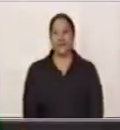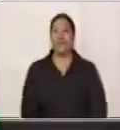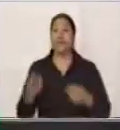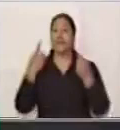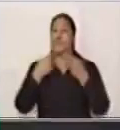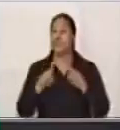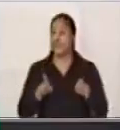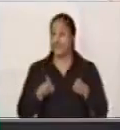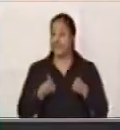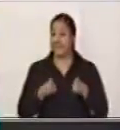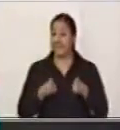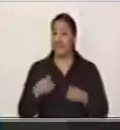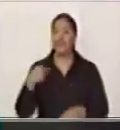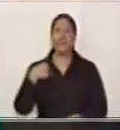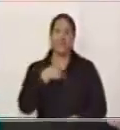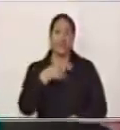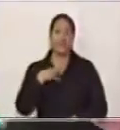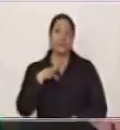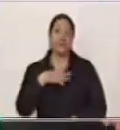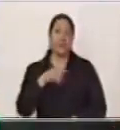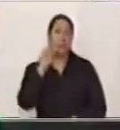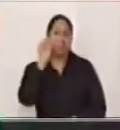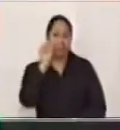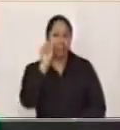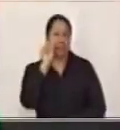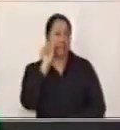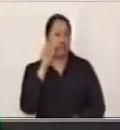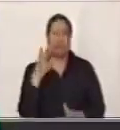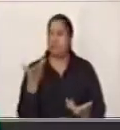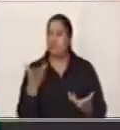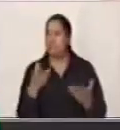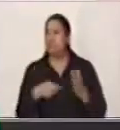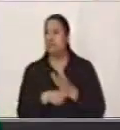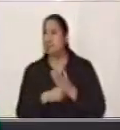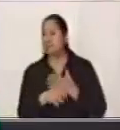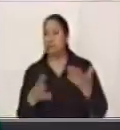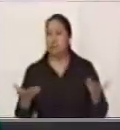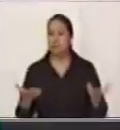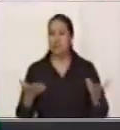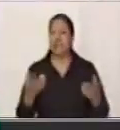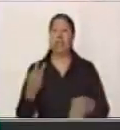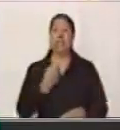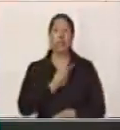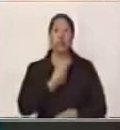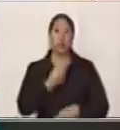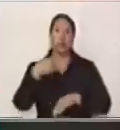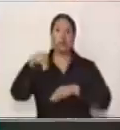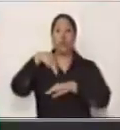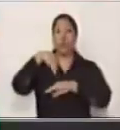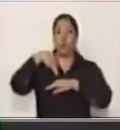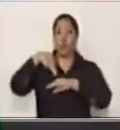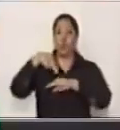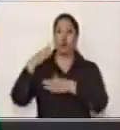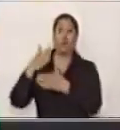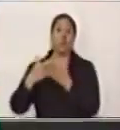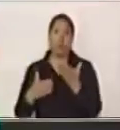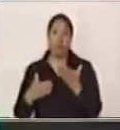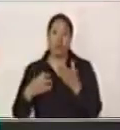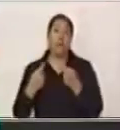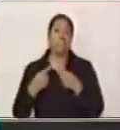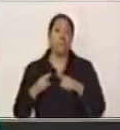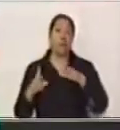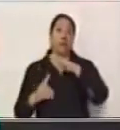Pero aquí tenemos un pequeño inconveniente, que solo nuestro numerador tiene mitad, el denominador